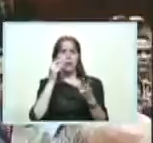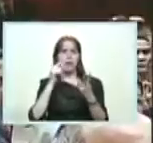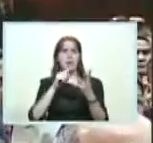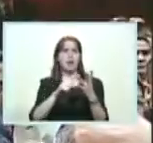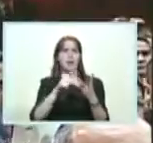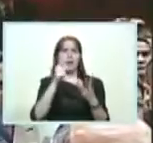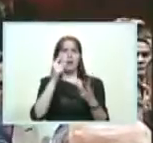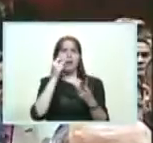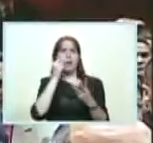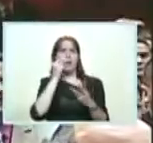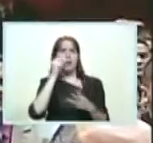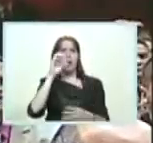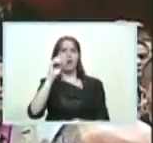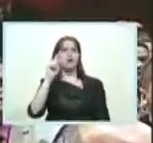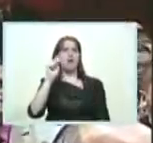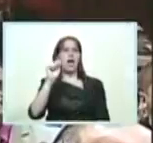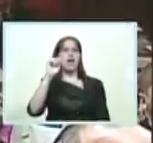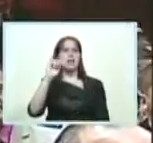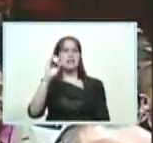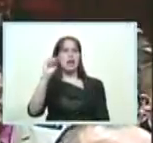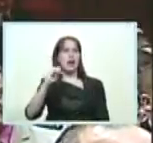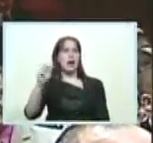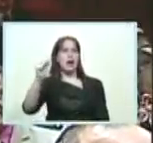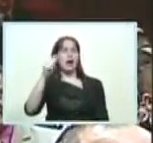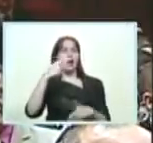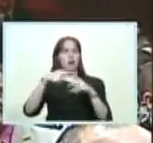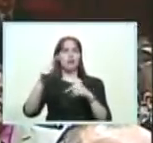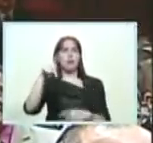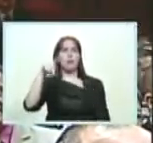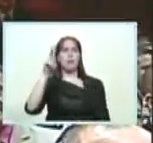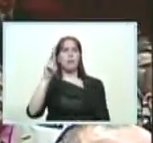Juan Carlos Otaiza, Pedro Carreño,